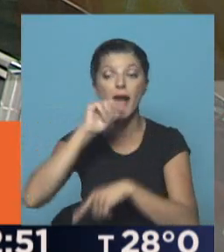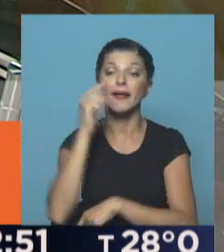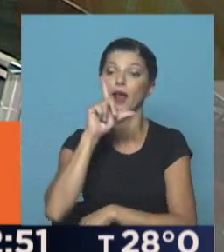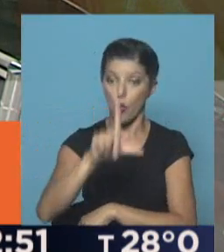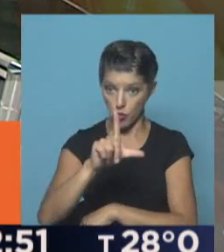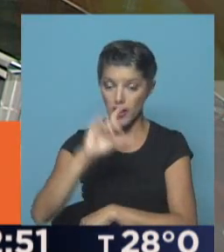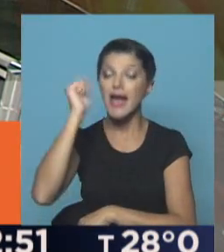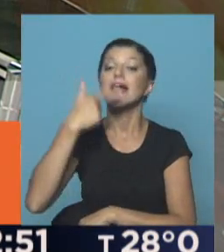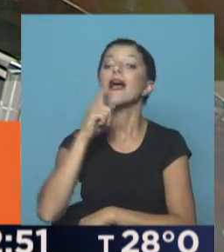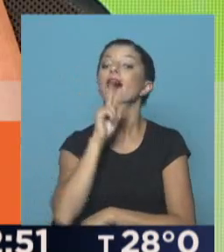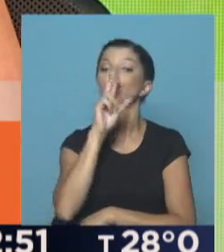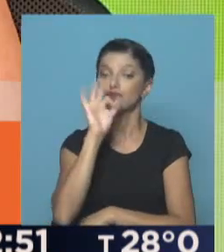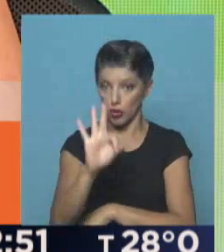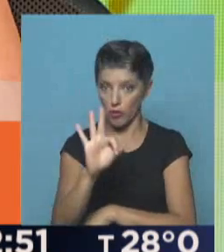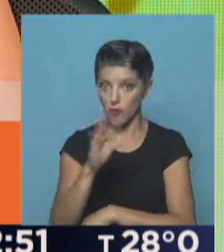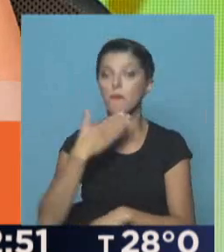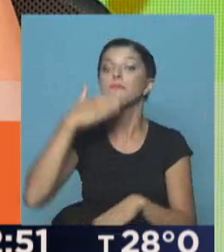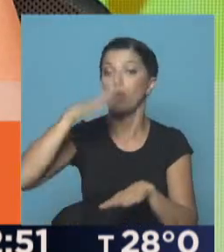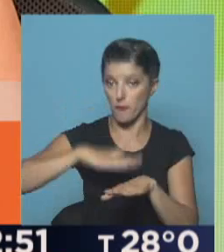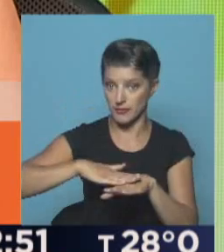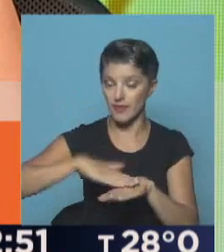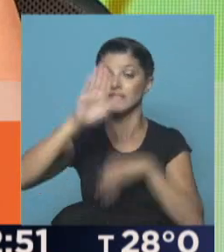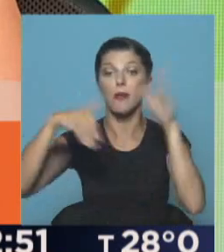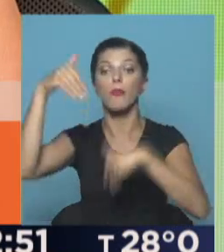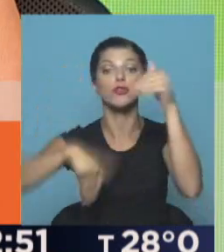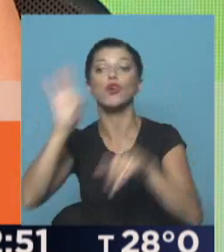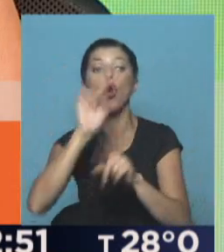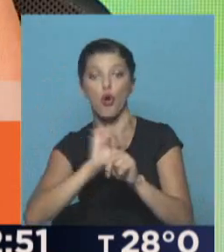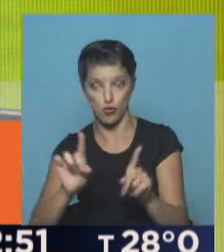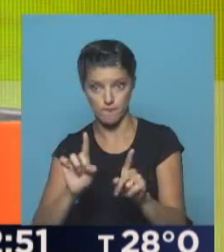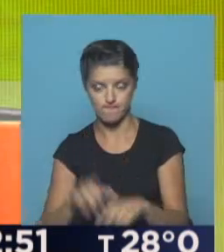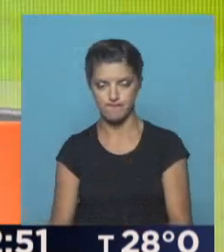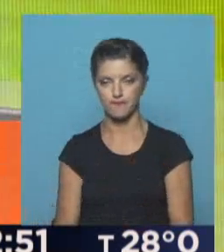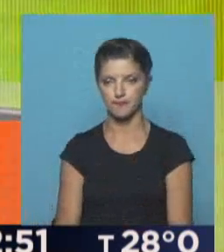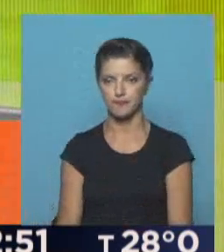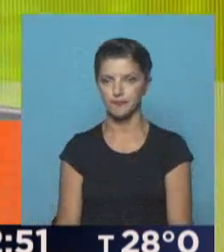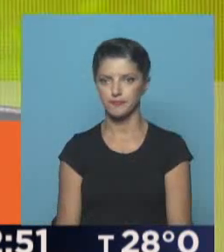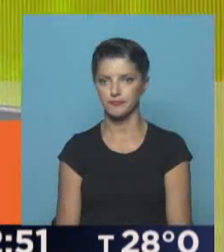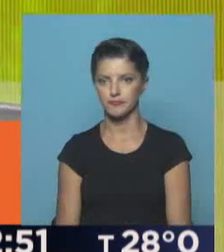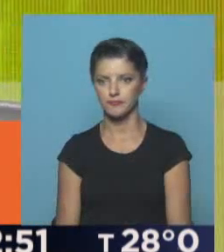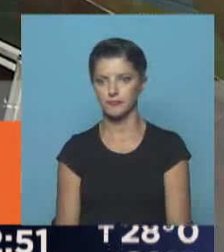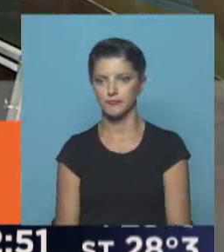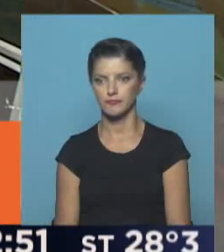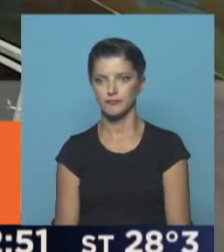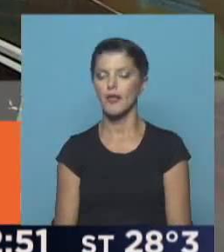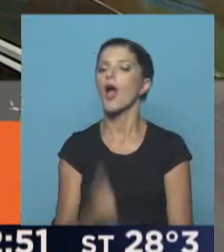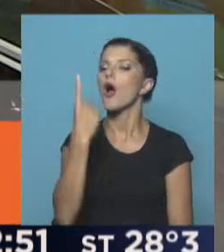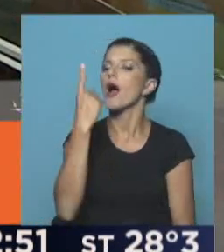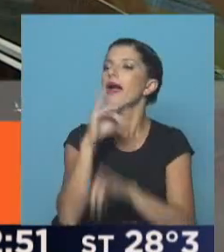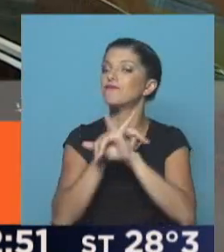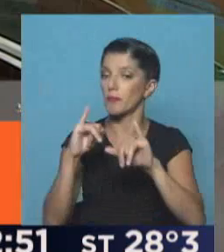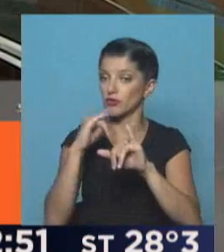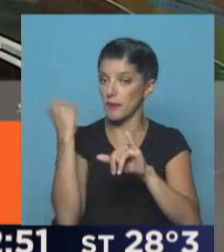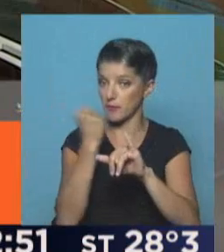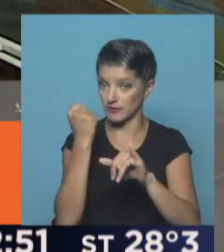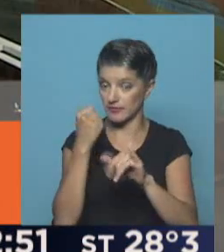cumplir con su promesa de convocar elecciones, ¿no? Claro. Sí. A ver, Jorge, antes de irnos a la pausa. Hay un dato importante sobre